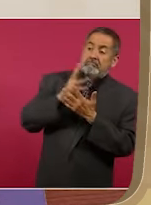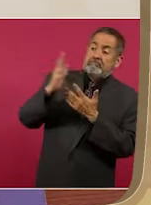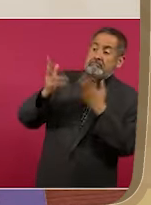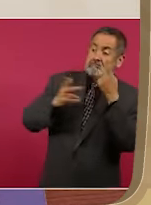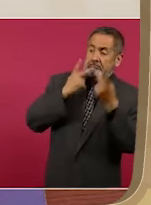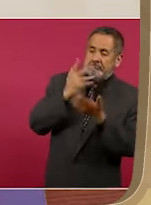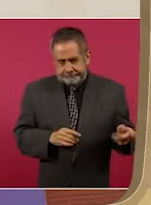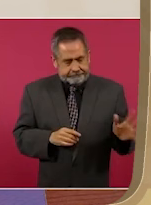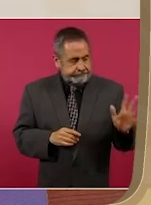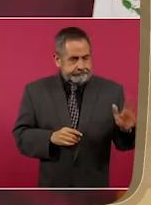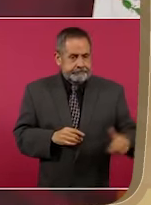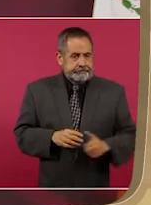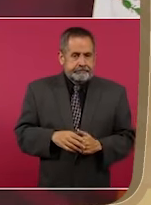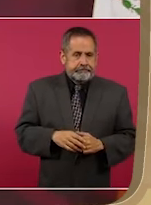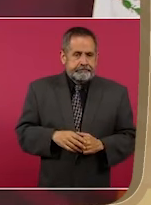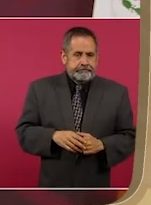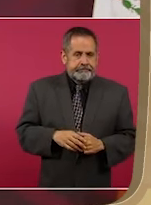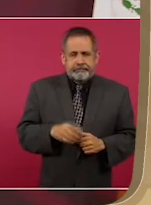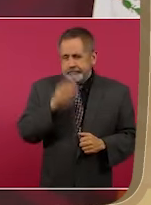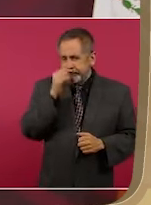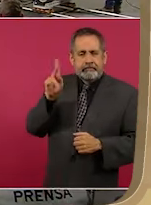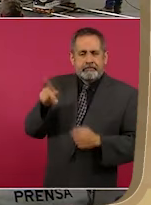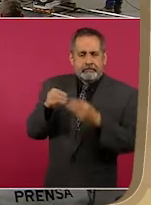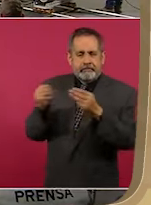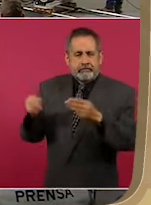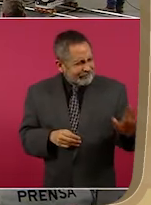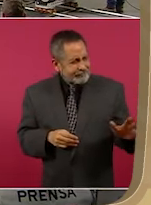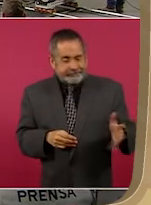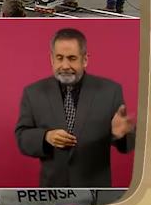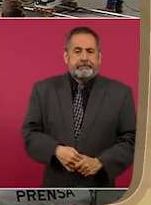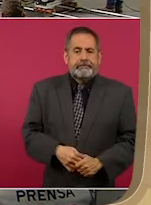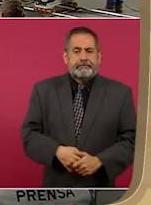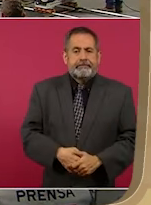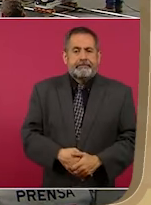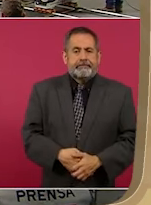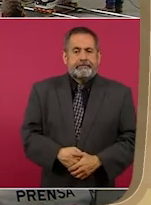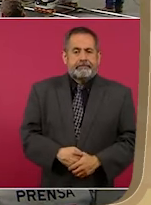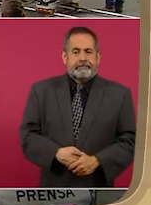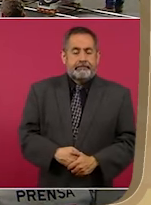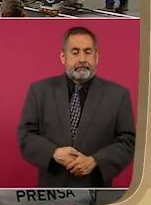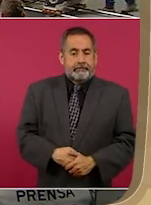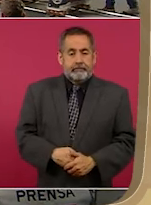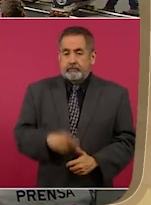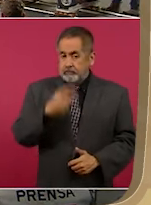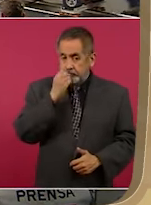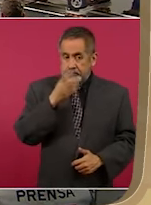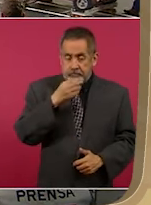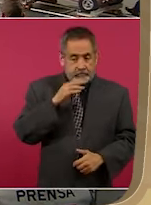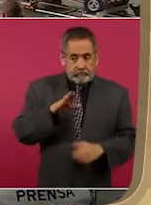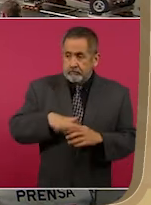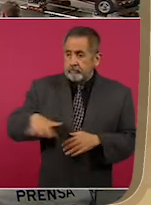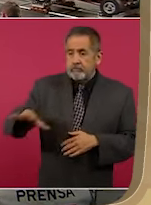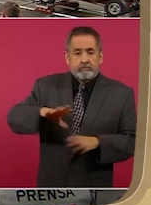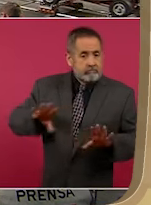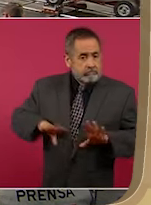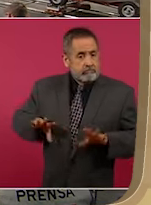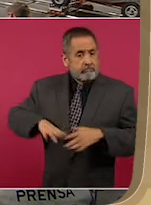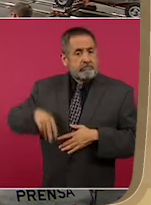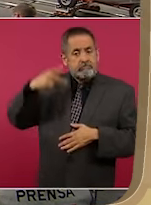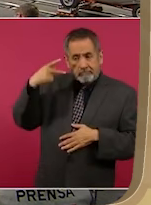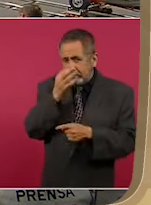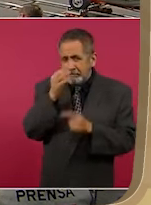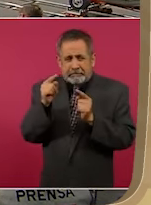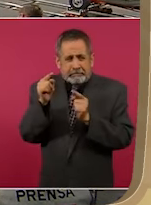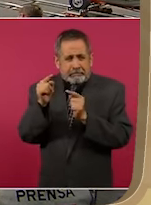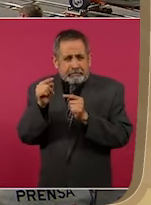exageración lo que hicieron por 120 kilómetros. Pero además, algo de interés público, de interés nacional. Nada